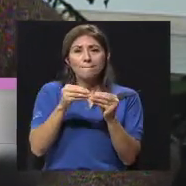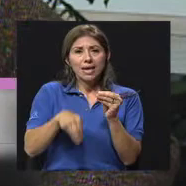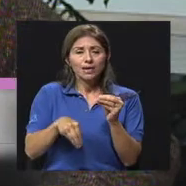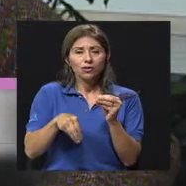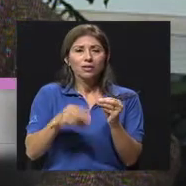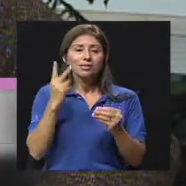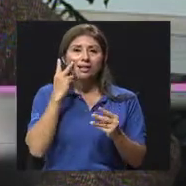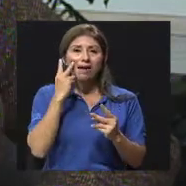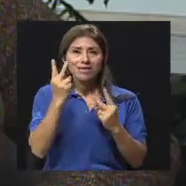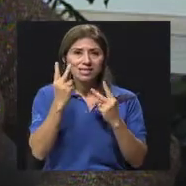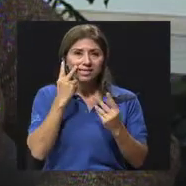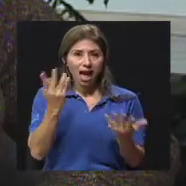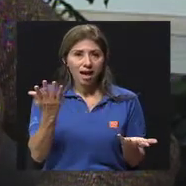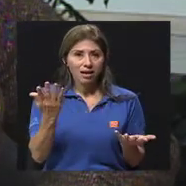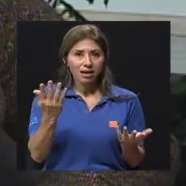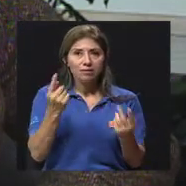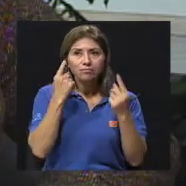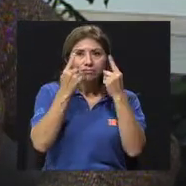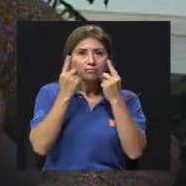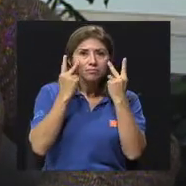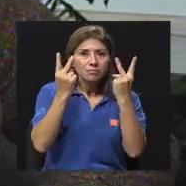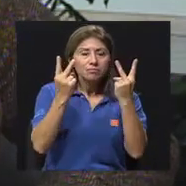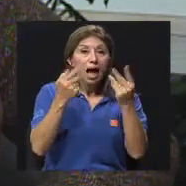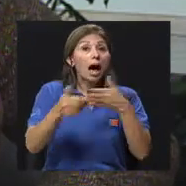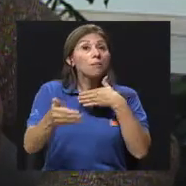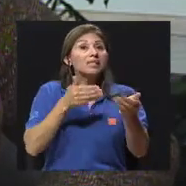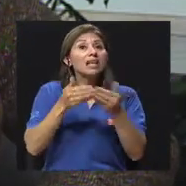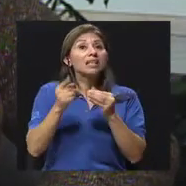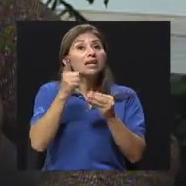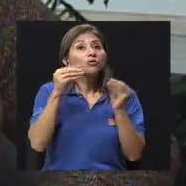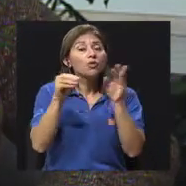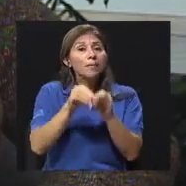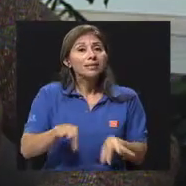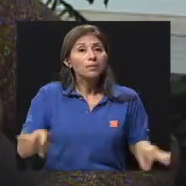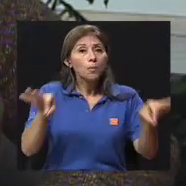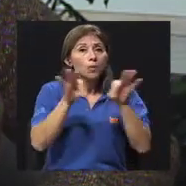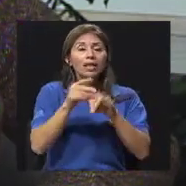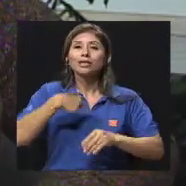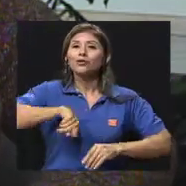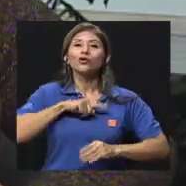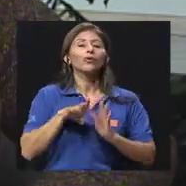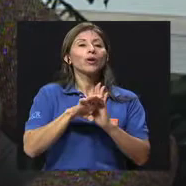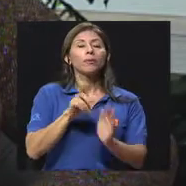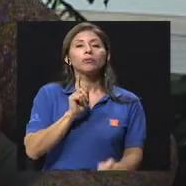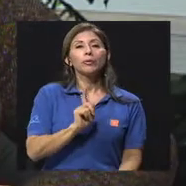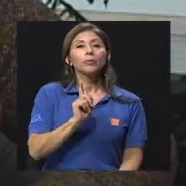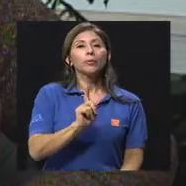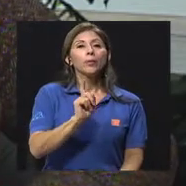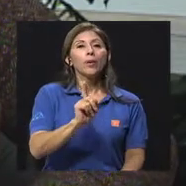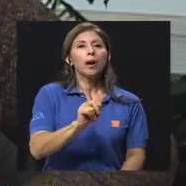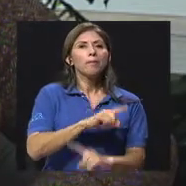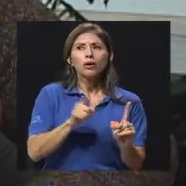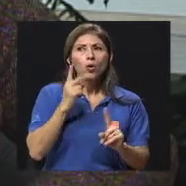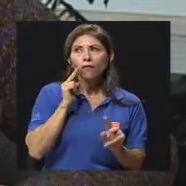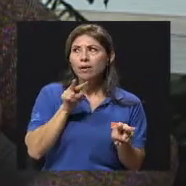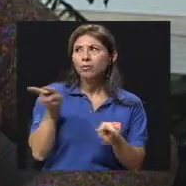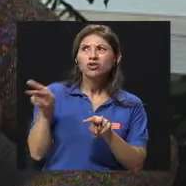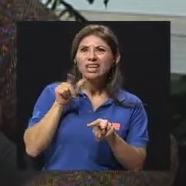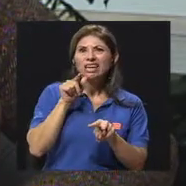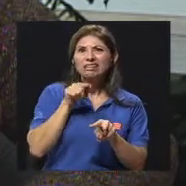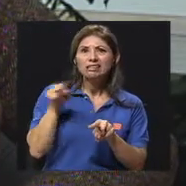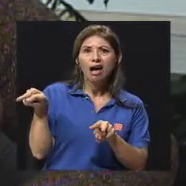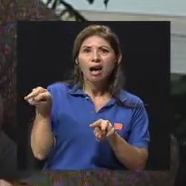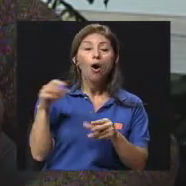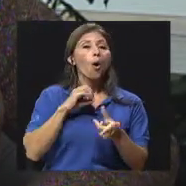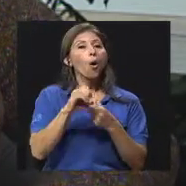uno de los órganos más importantes. Vamos caminando y no vemos quién viene a la par de nosotros. Estamos manejando y no vemos qué carro está detrás de